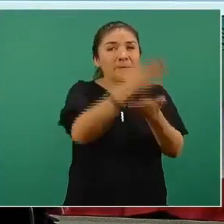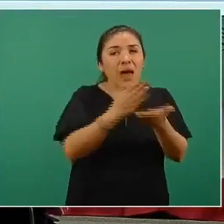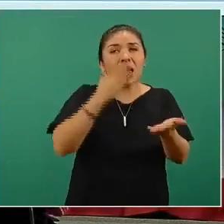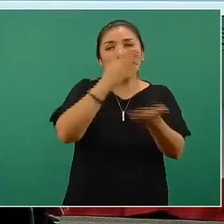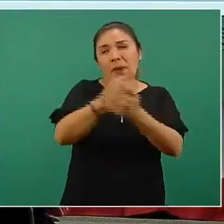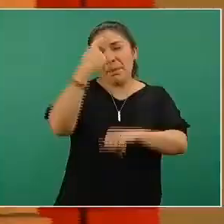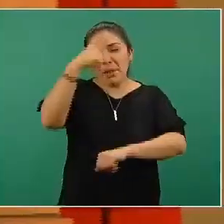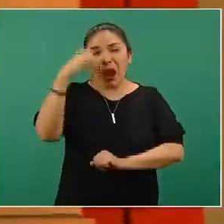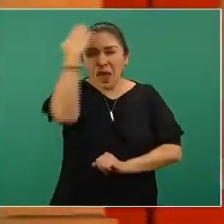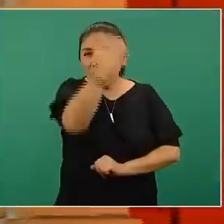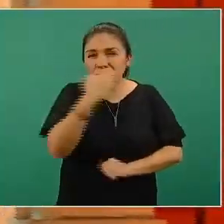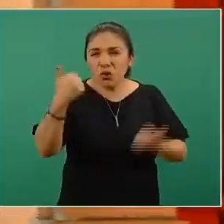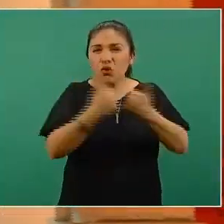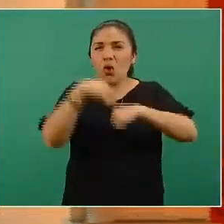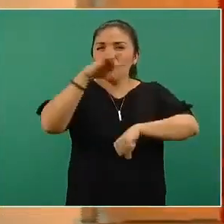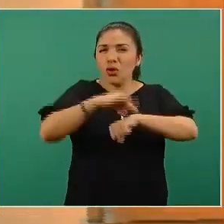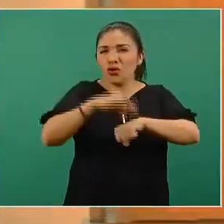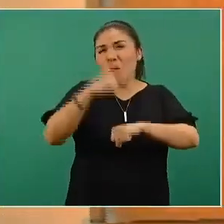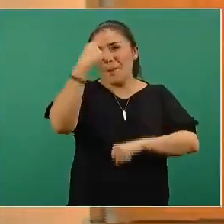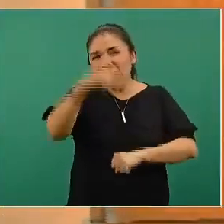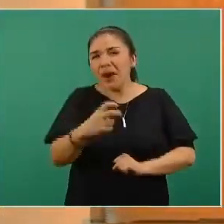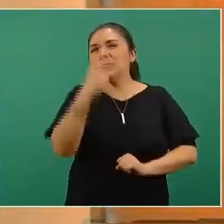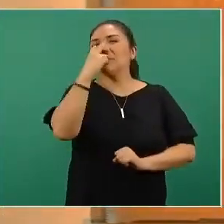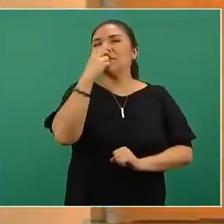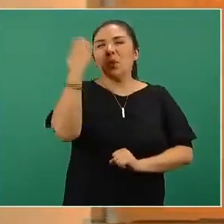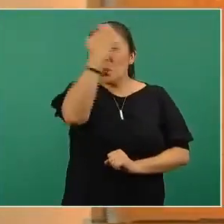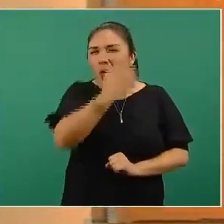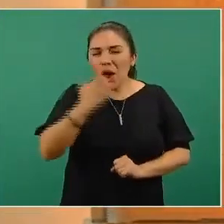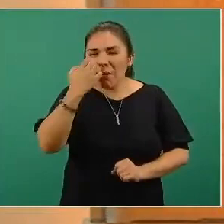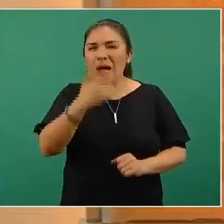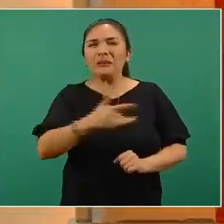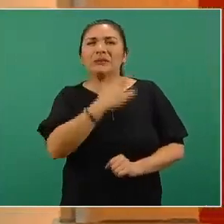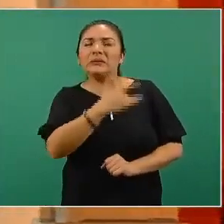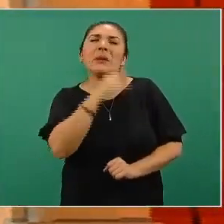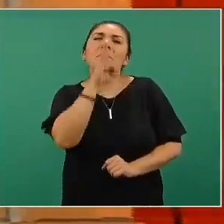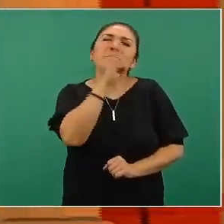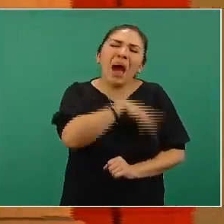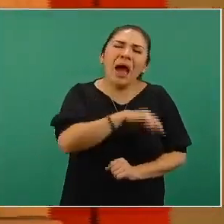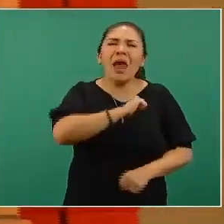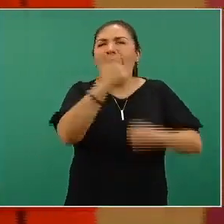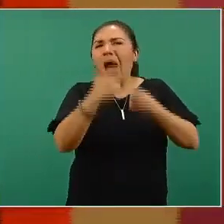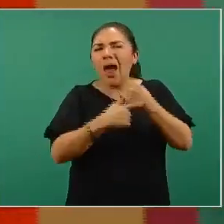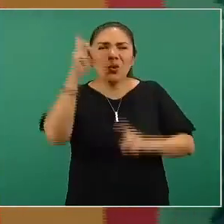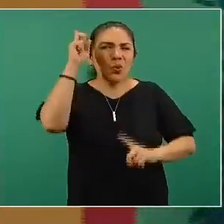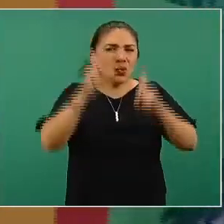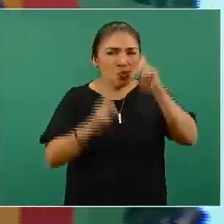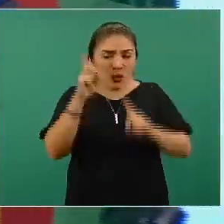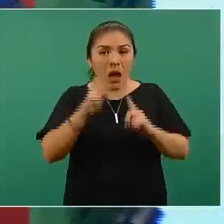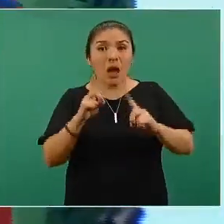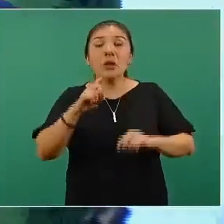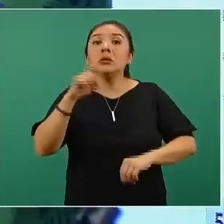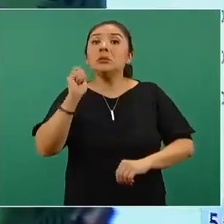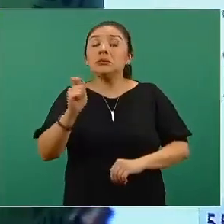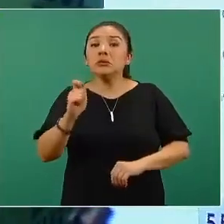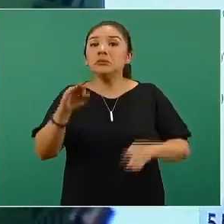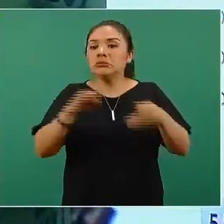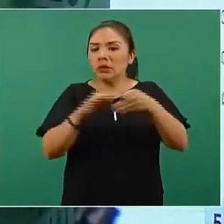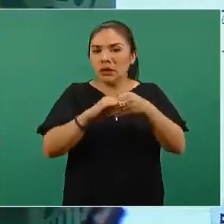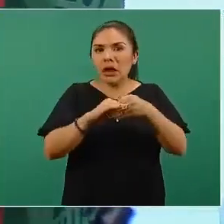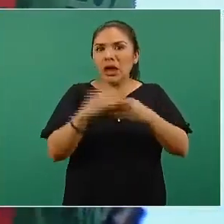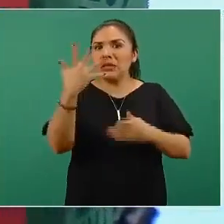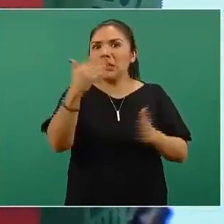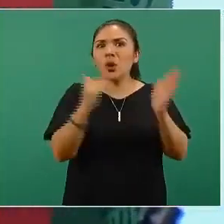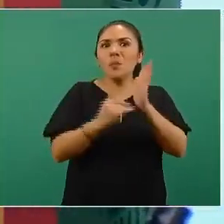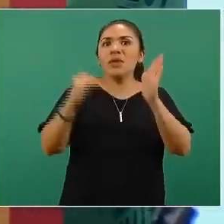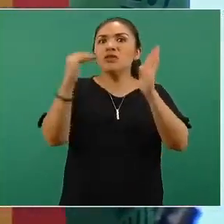centros de salud, al sistema de salud con cuadros respiratorios sospechosos, son un poco más de